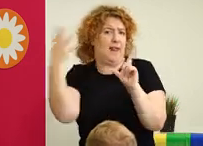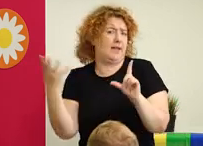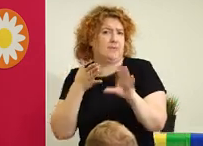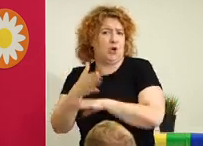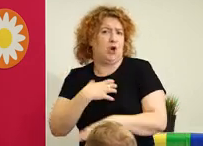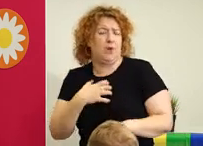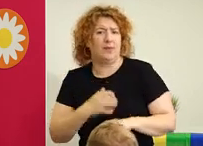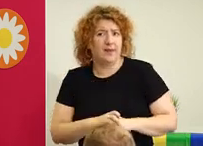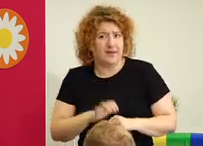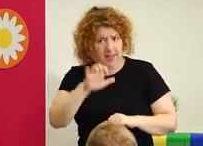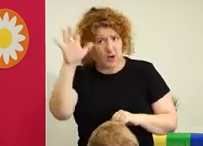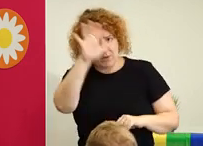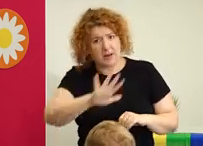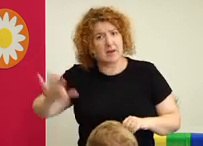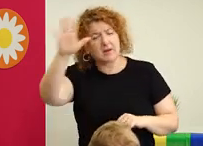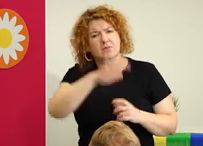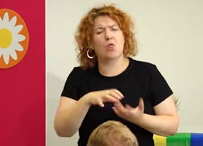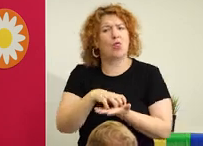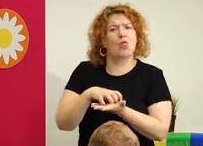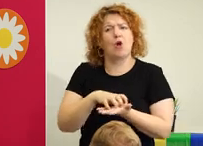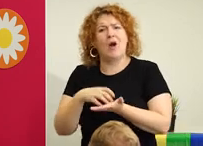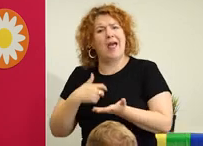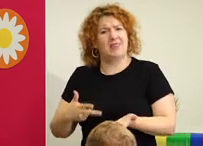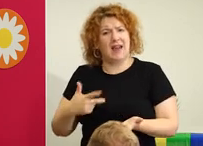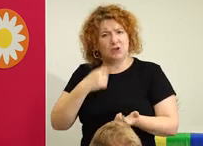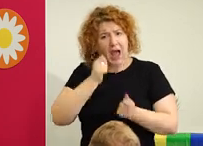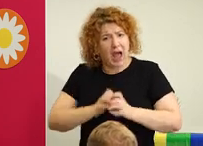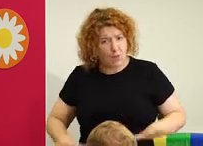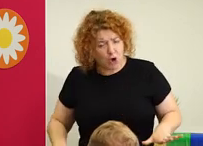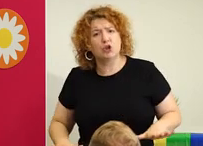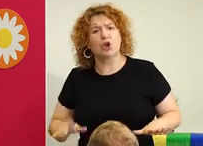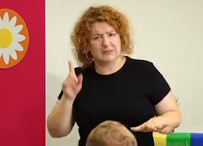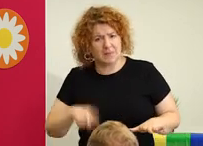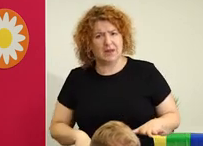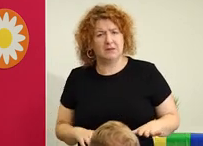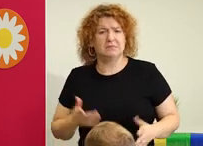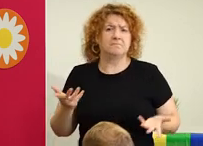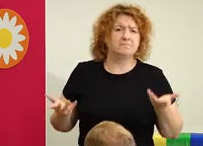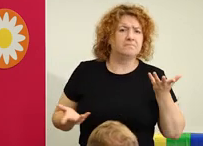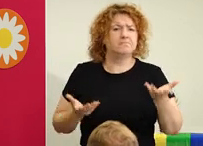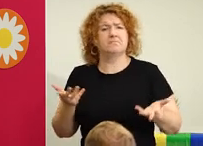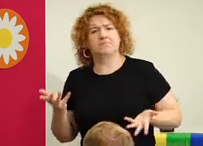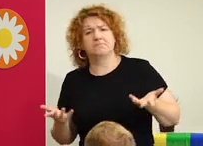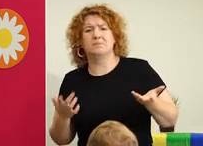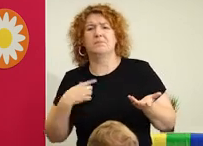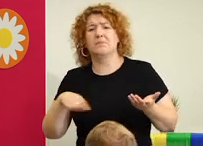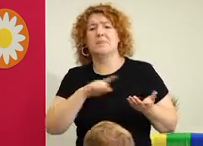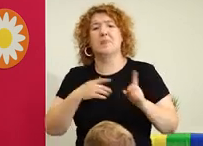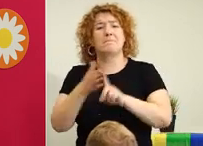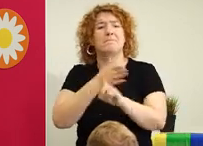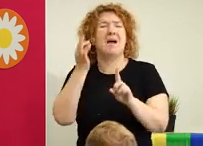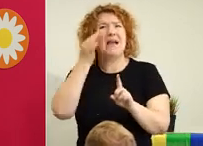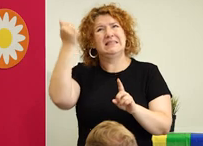LGTBI. En Europa hay cada vez un mayor cuestionamiento del derecho al aborto, tibieza a la hora de afrontar la lucha contra las